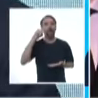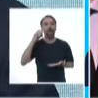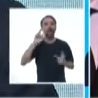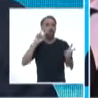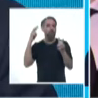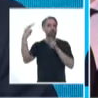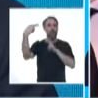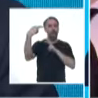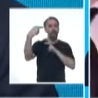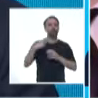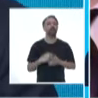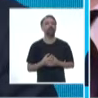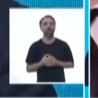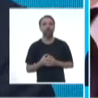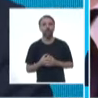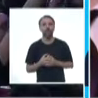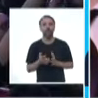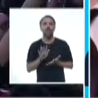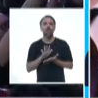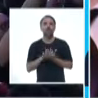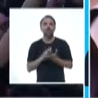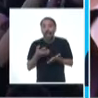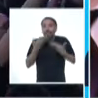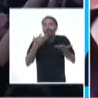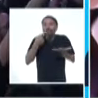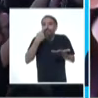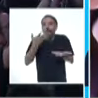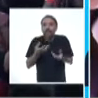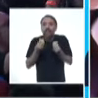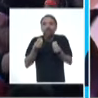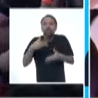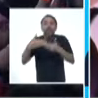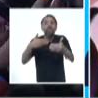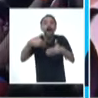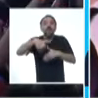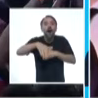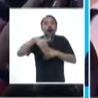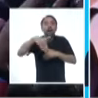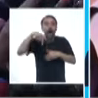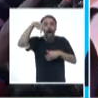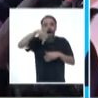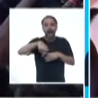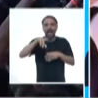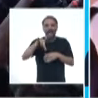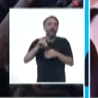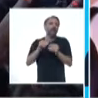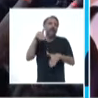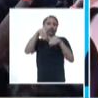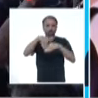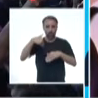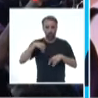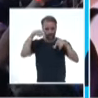porque la verdad que también hicimos una elección excelente 33 puntos de diferencia con con